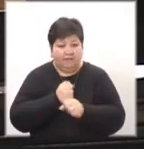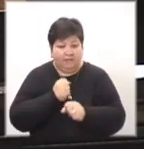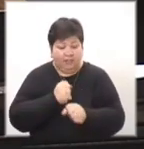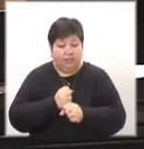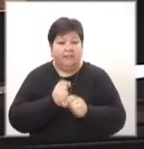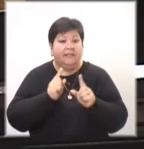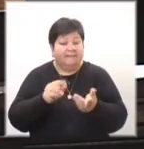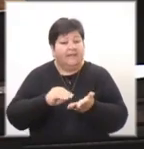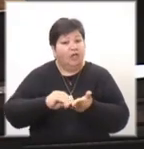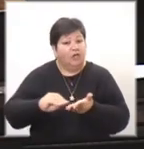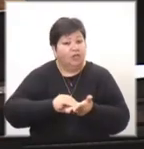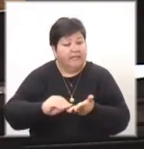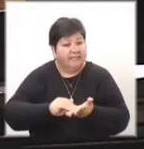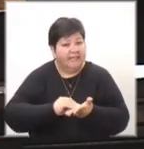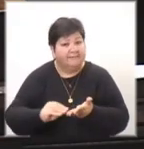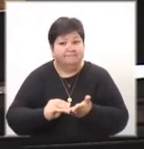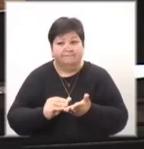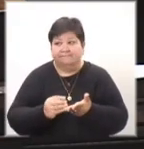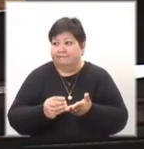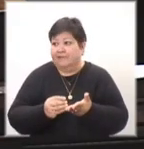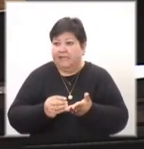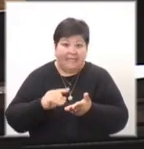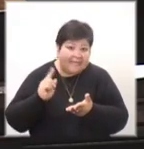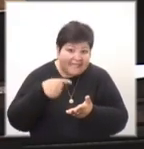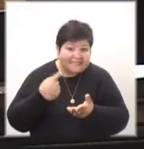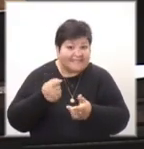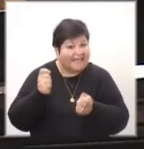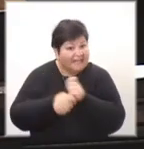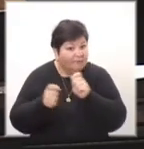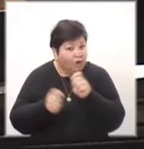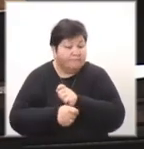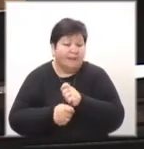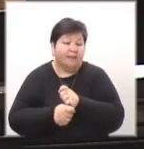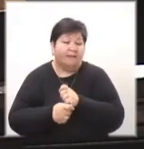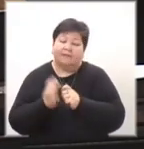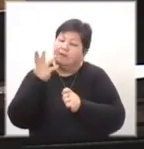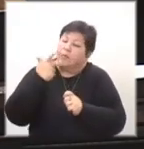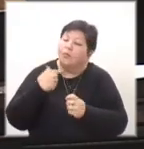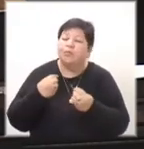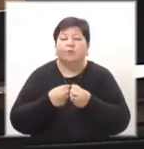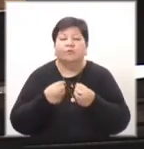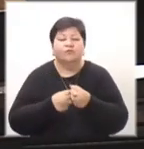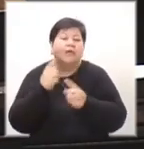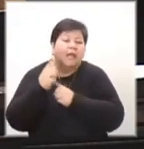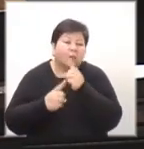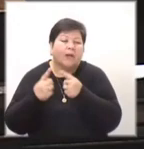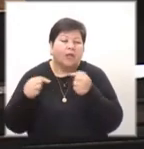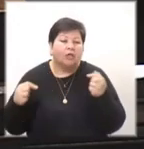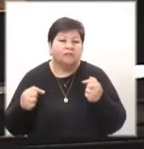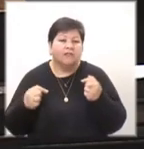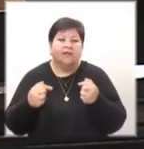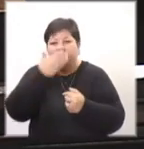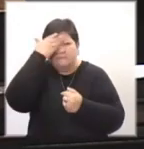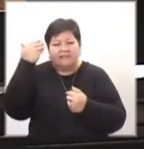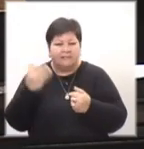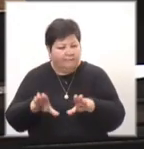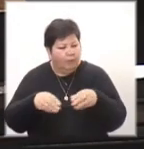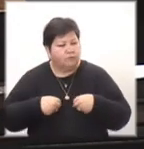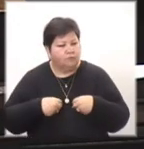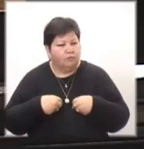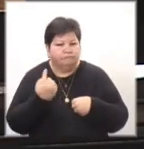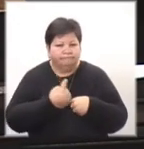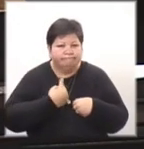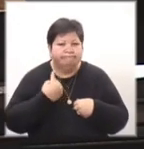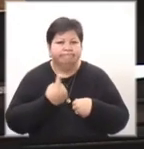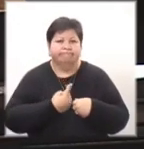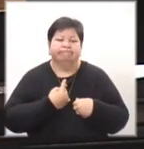notariales. Casi todas estas reformas, por cierto, antipáticas en muchos de sus aspectos, las encaró el Frente Amplio en solitario,